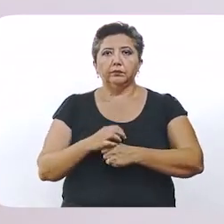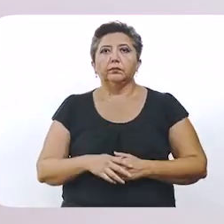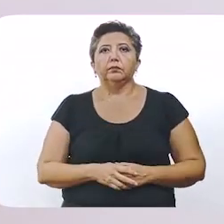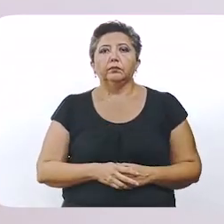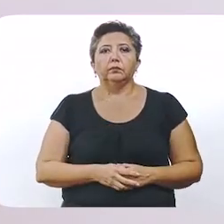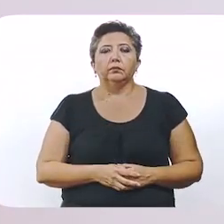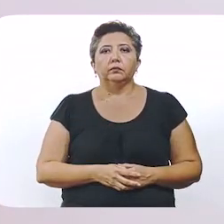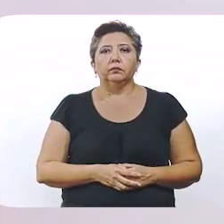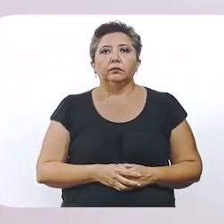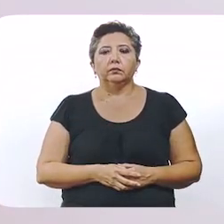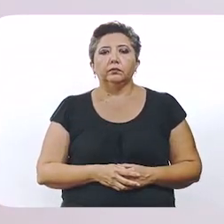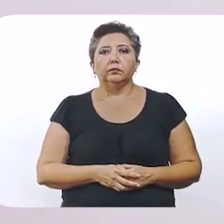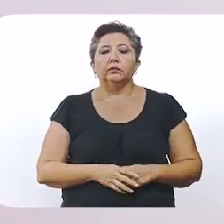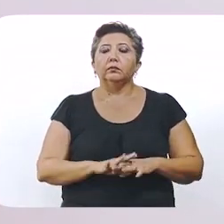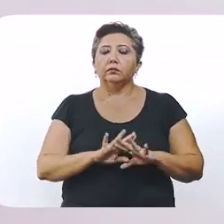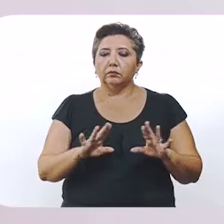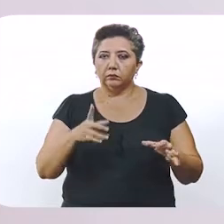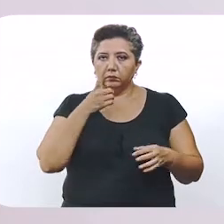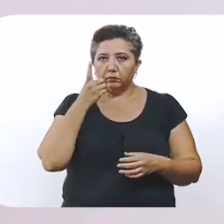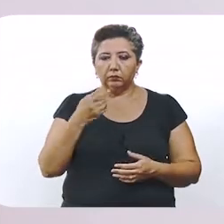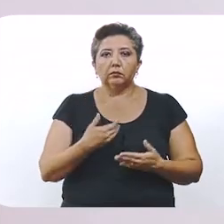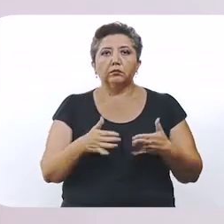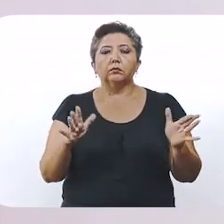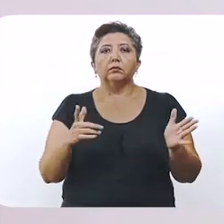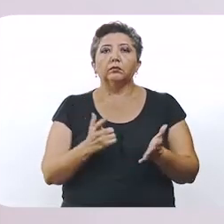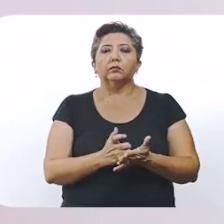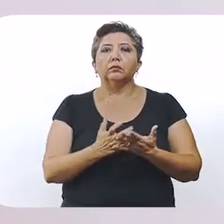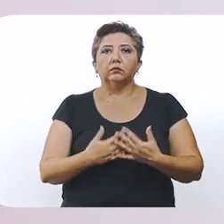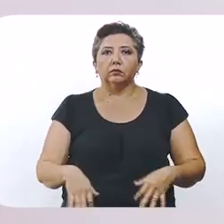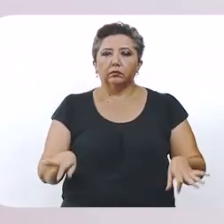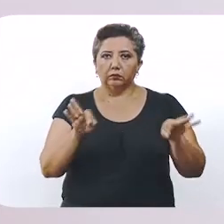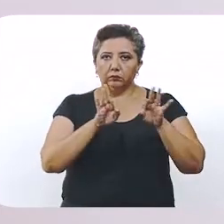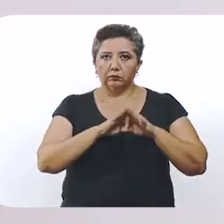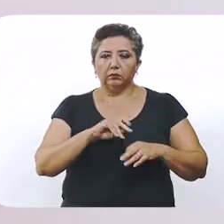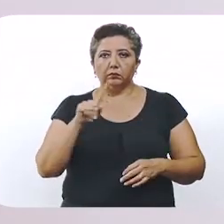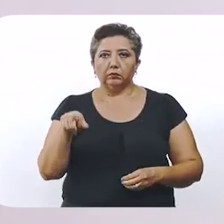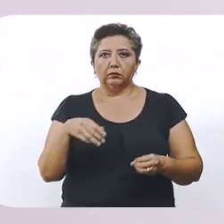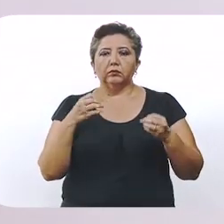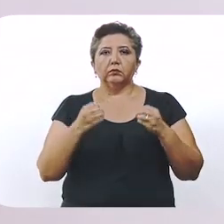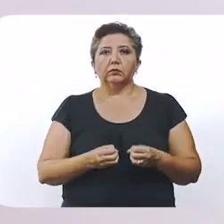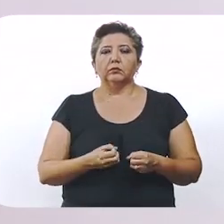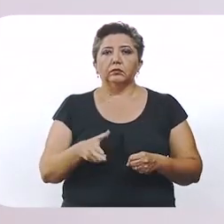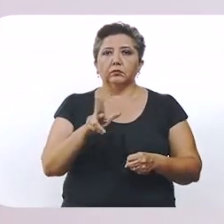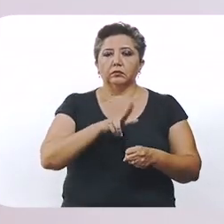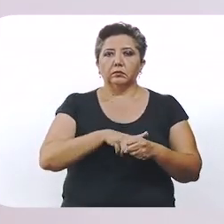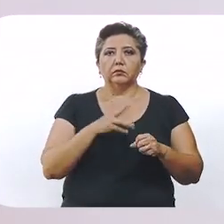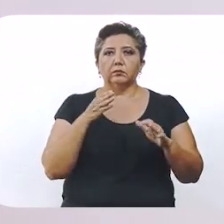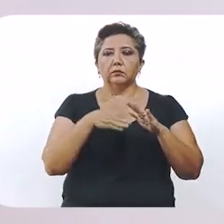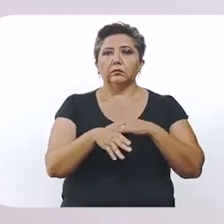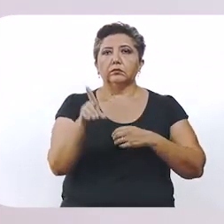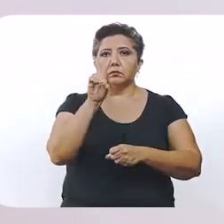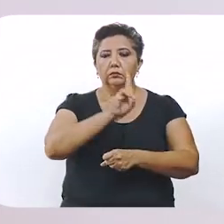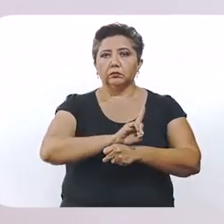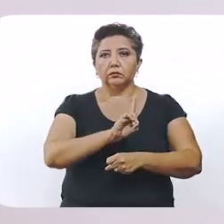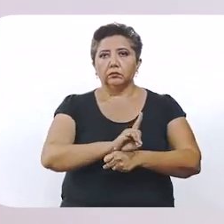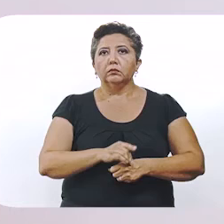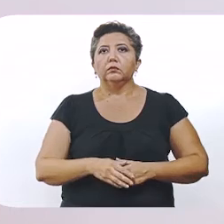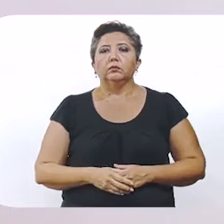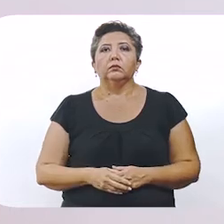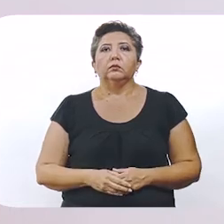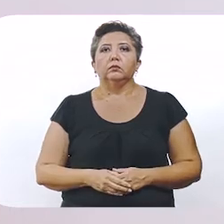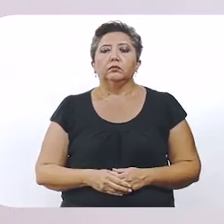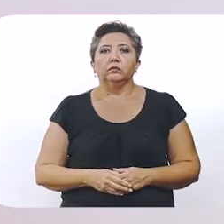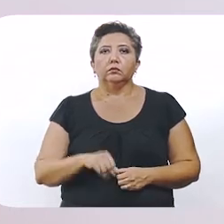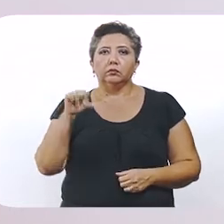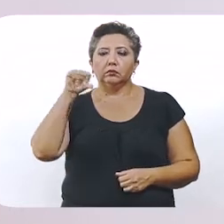Armadas. Como se ha señalado, en la reapertura económica los datos más importantes son la ocupación hospitalaria y los ingresos